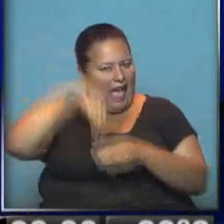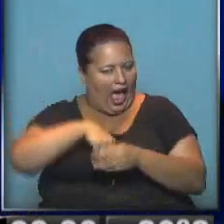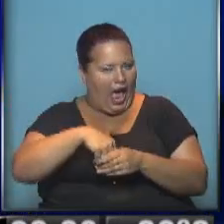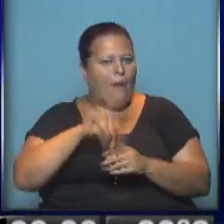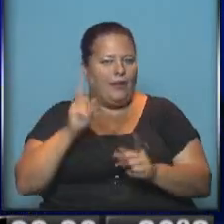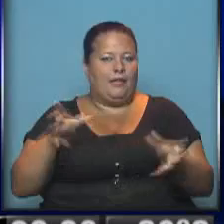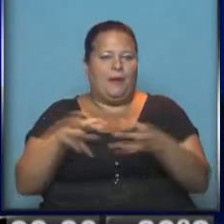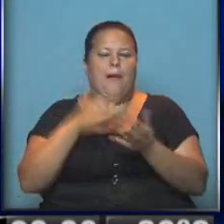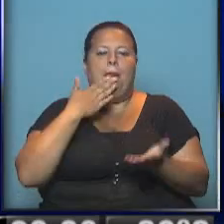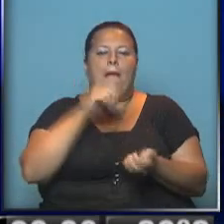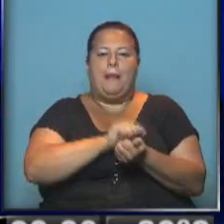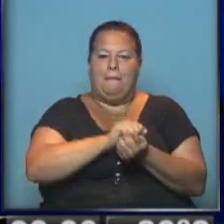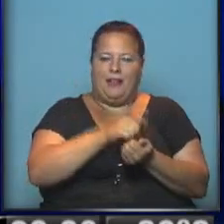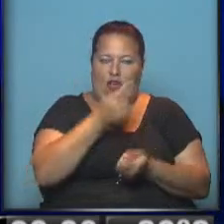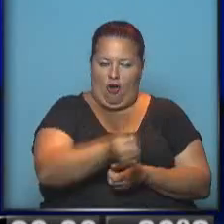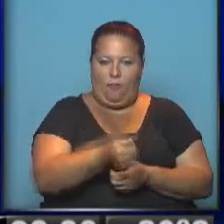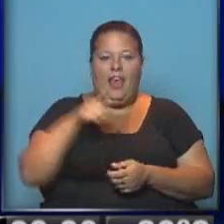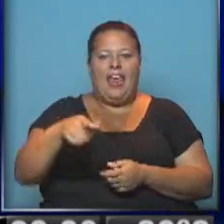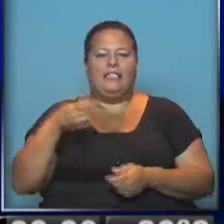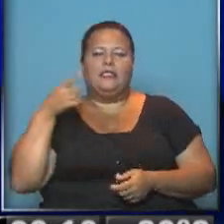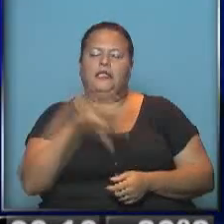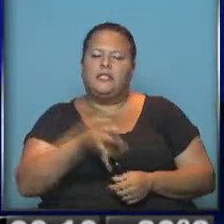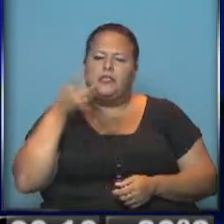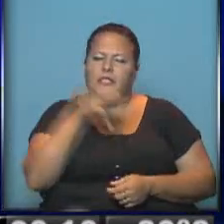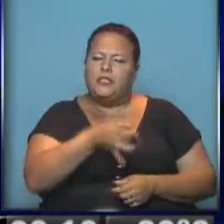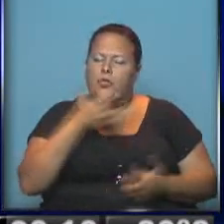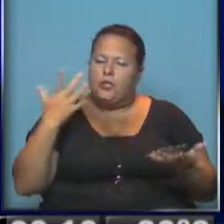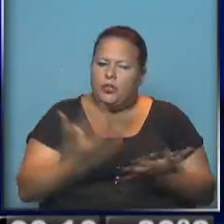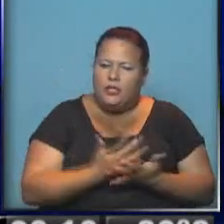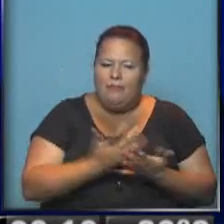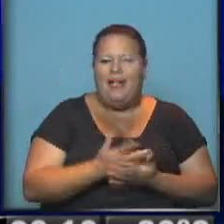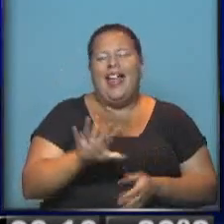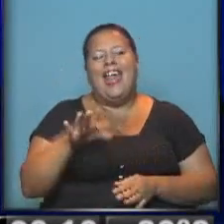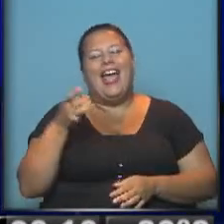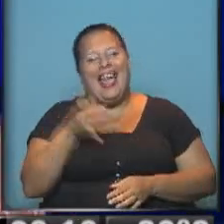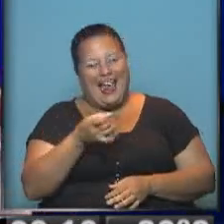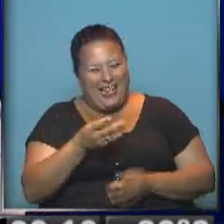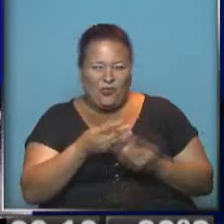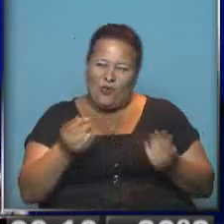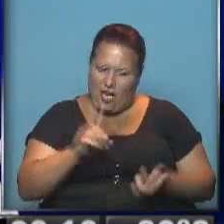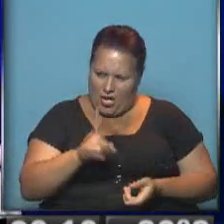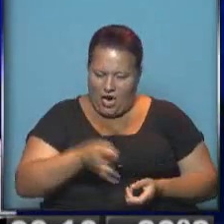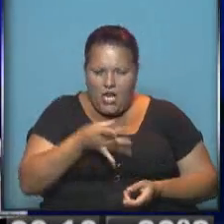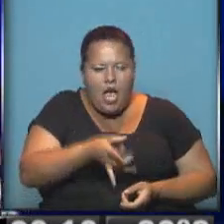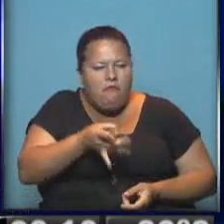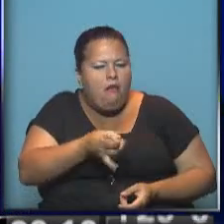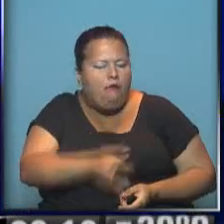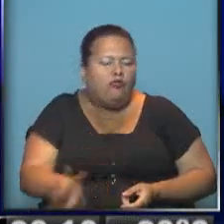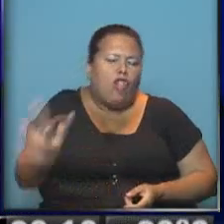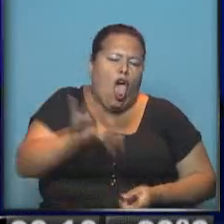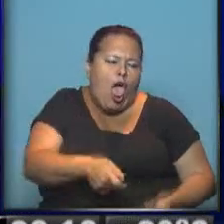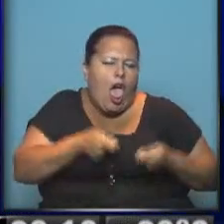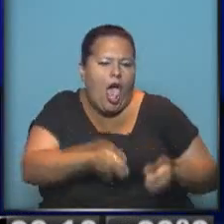conferencia de prensa? Empezaron a hostigarnos, pero hostigación es una palabra delicada, es decir, era todos los días,